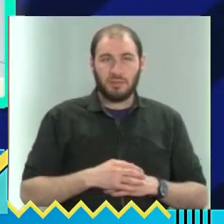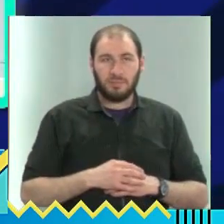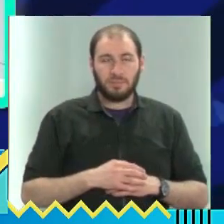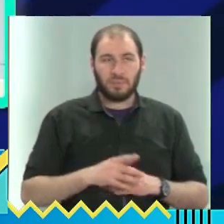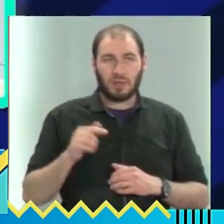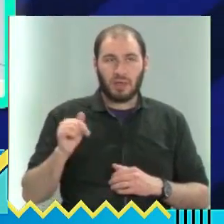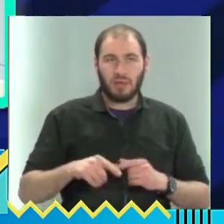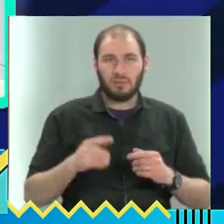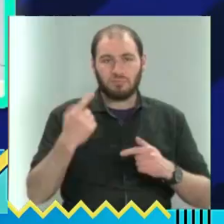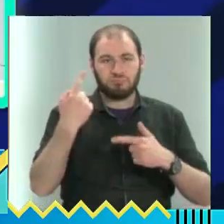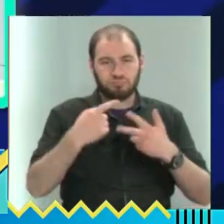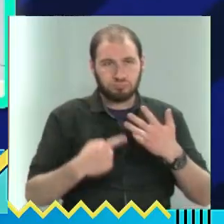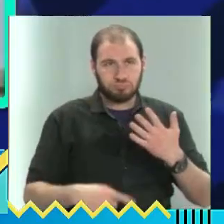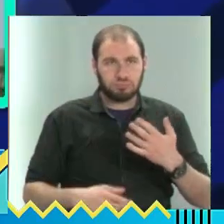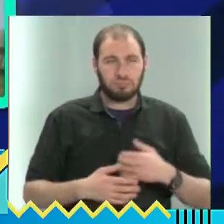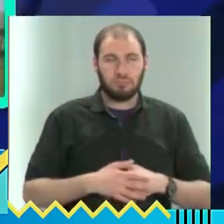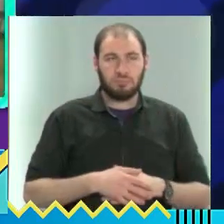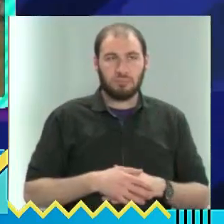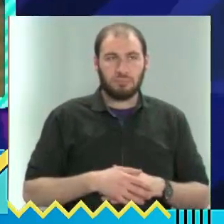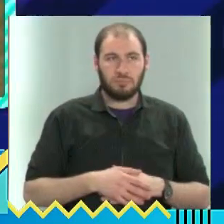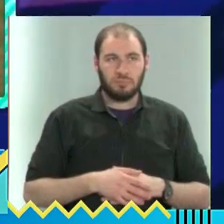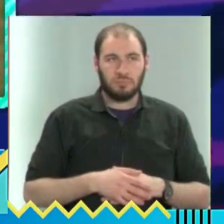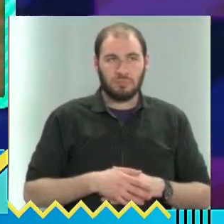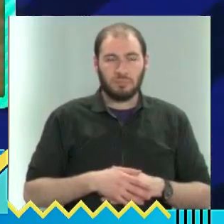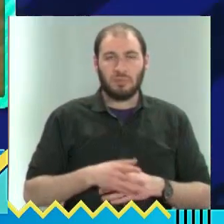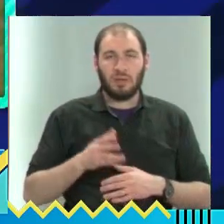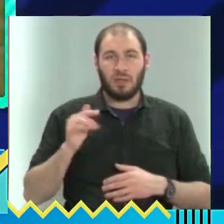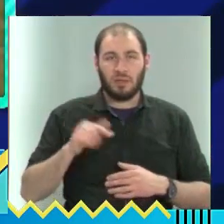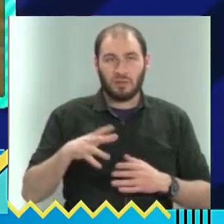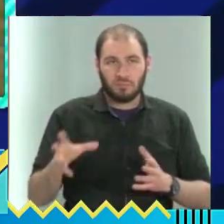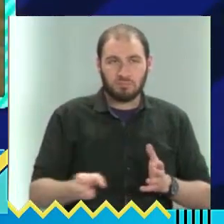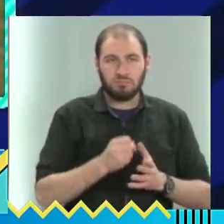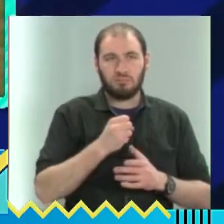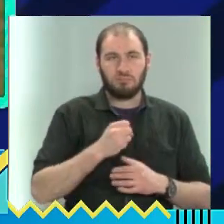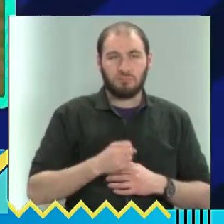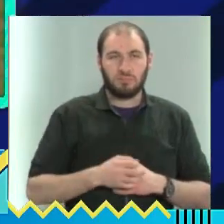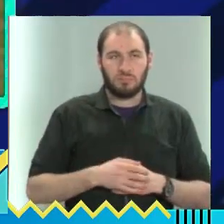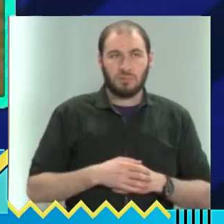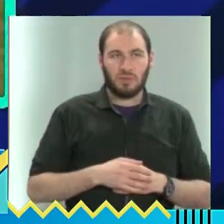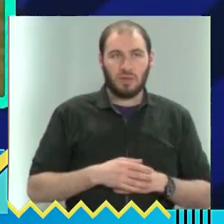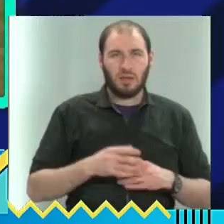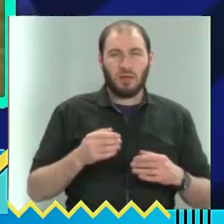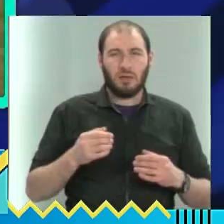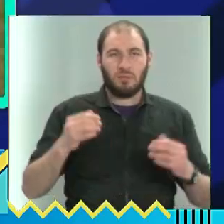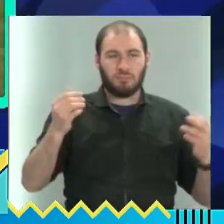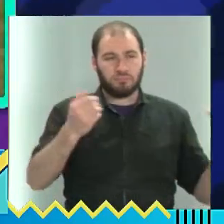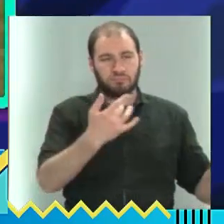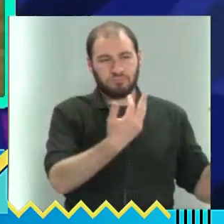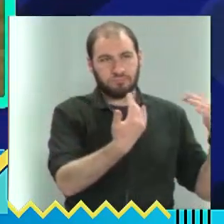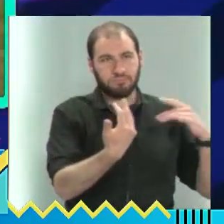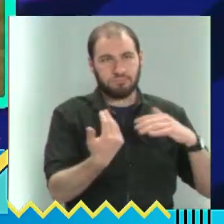una conformación, digamos, que recoge las brisas que bajan